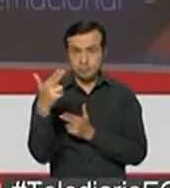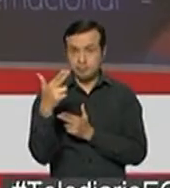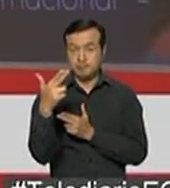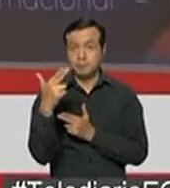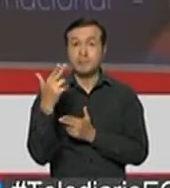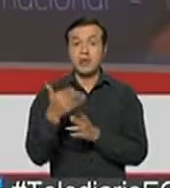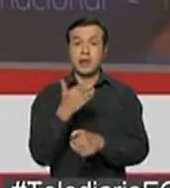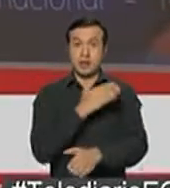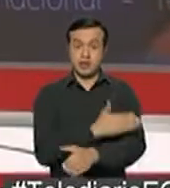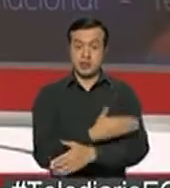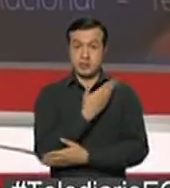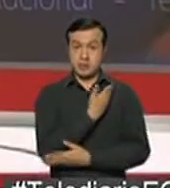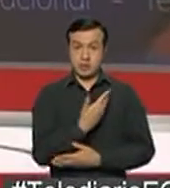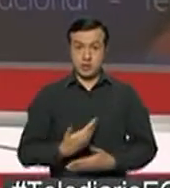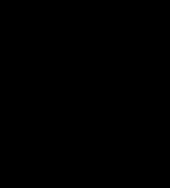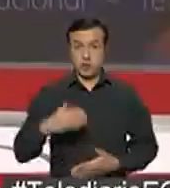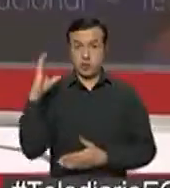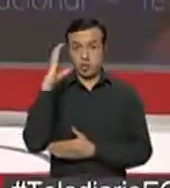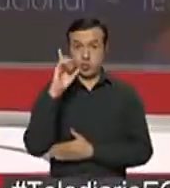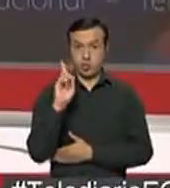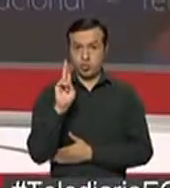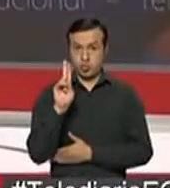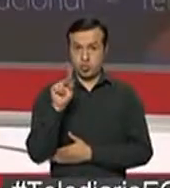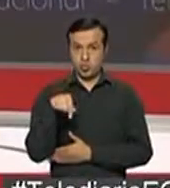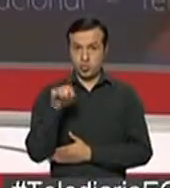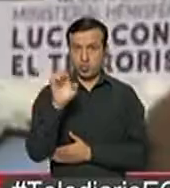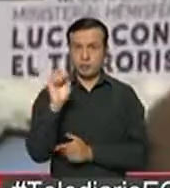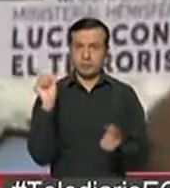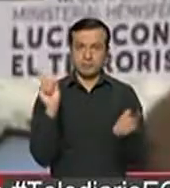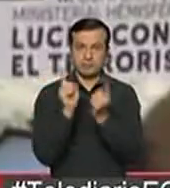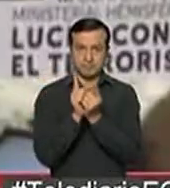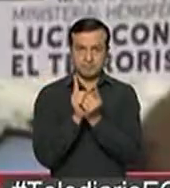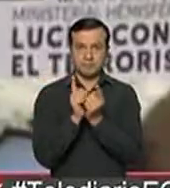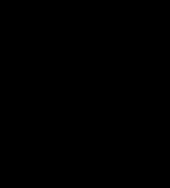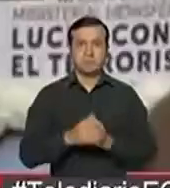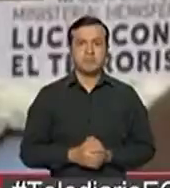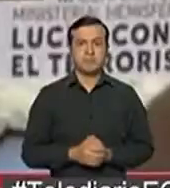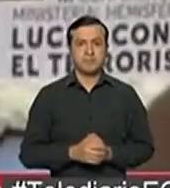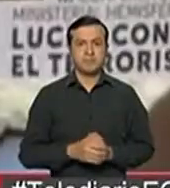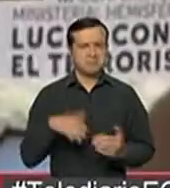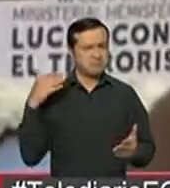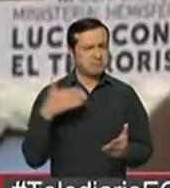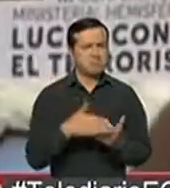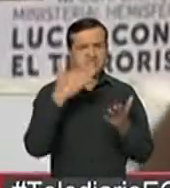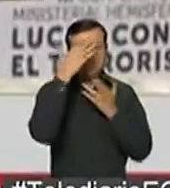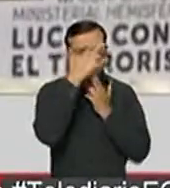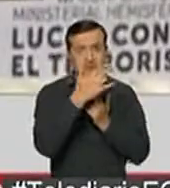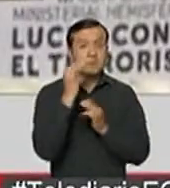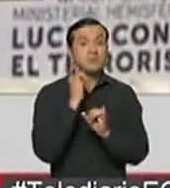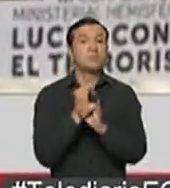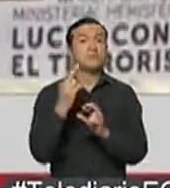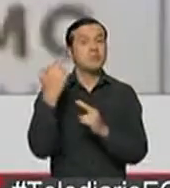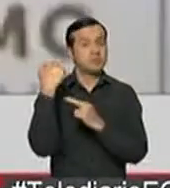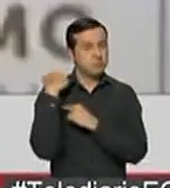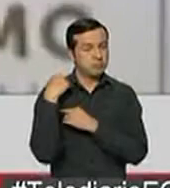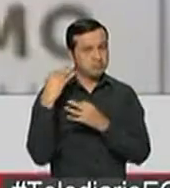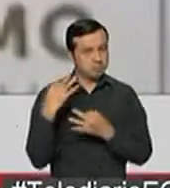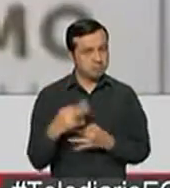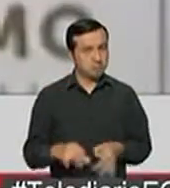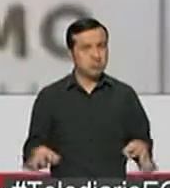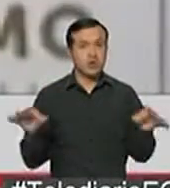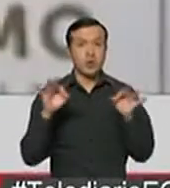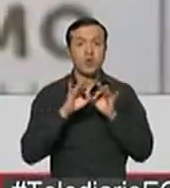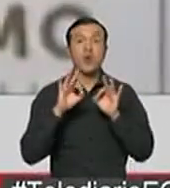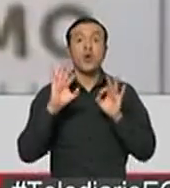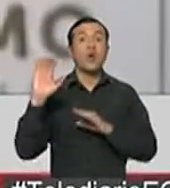con el mandatario colombiano, Iván Duque. Enfrentar el terrorismo es un deber institucional. En Colombia inició la